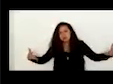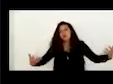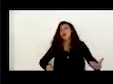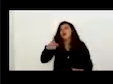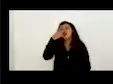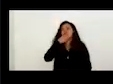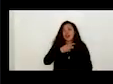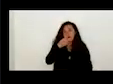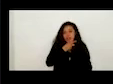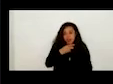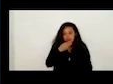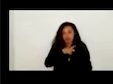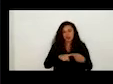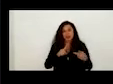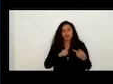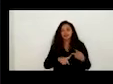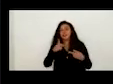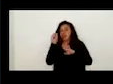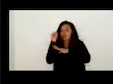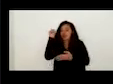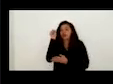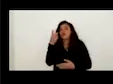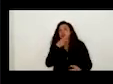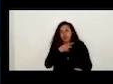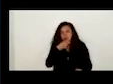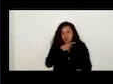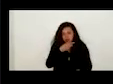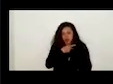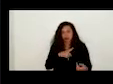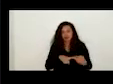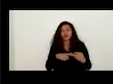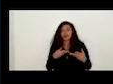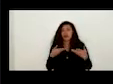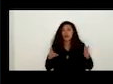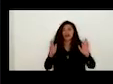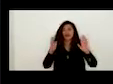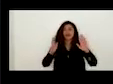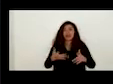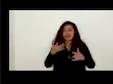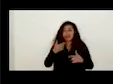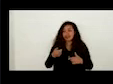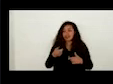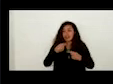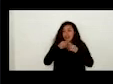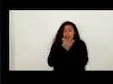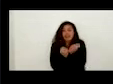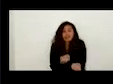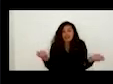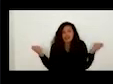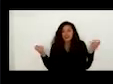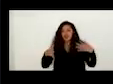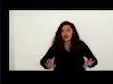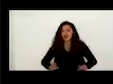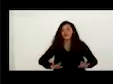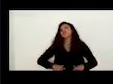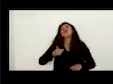diabetes, de diabetes en el embarazo, de diabetes hoy en día incluso a edades pediátricas, tipo 2, ¿no?